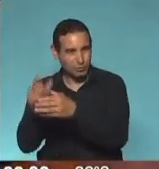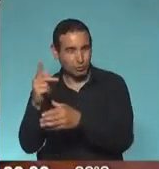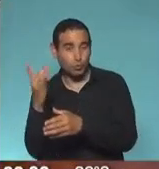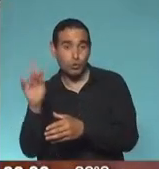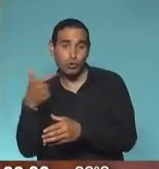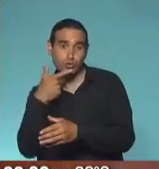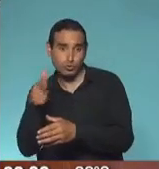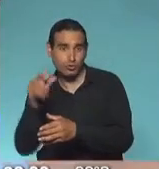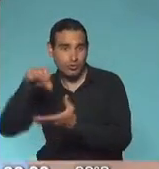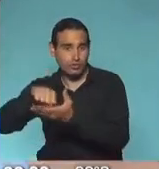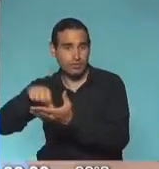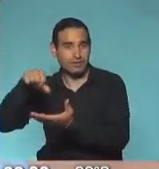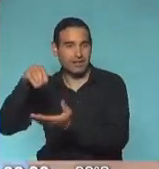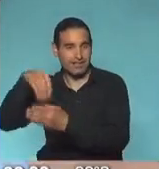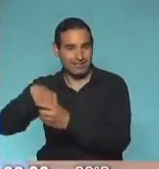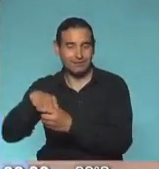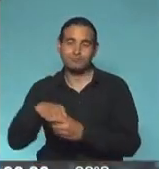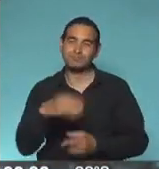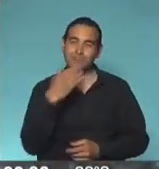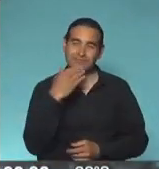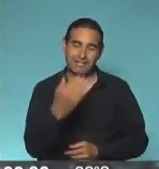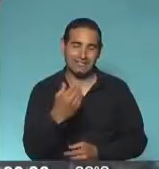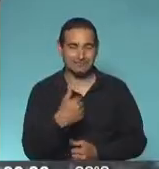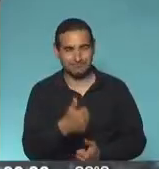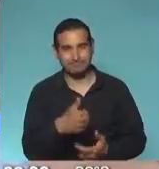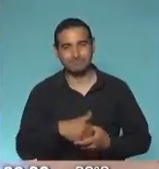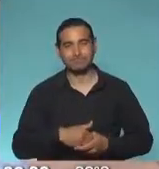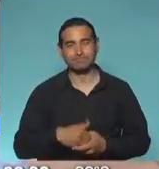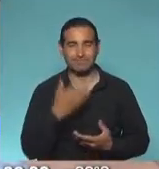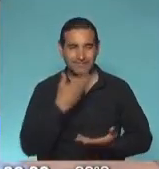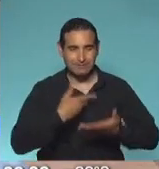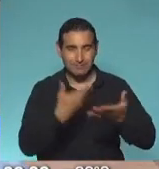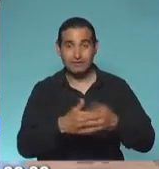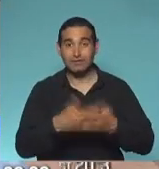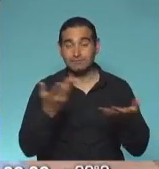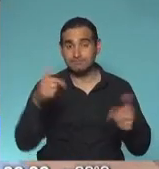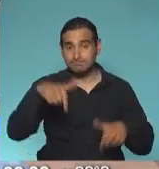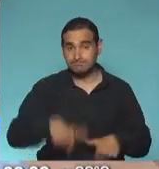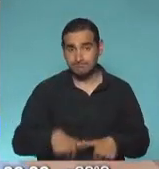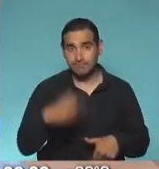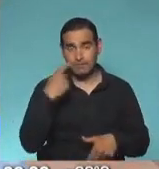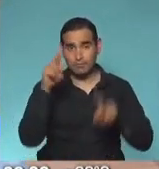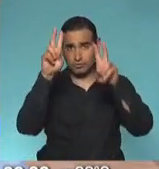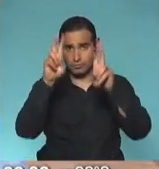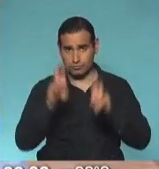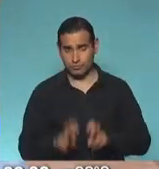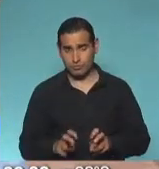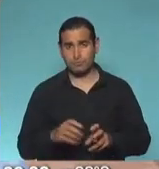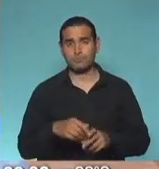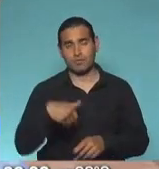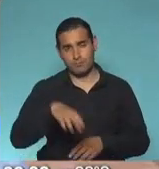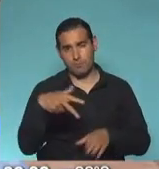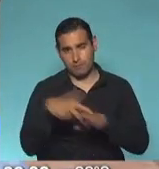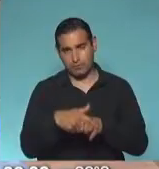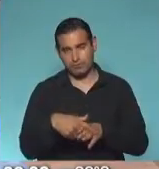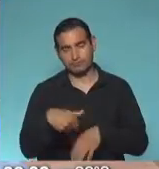décadas. Ezequiel, te agradecemos mucho la presencia nuevamente en este programa. Gracias por la invitación. Vamos a algunos títulos con Félix Taylor, después una pausa y